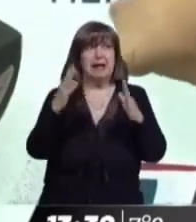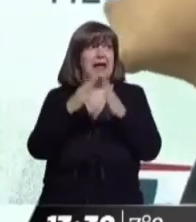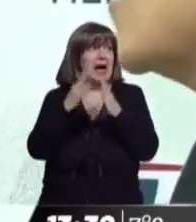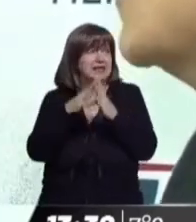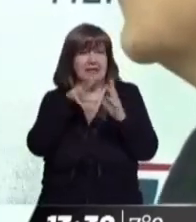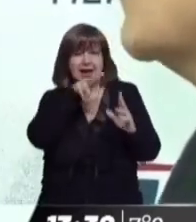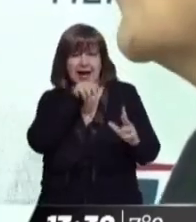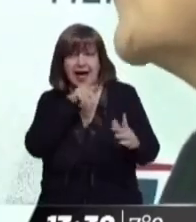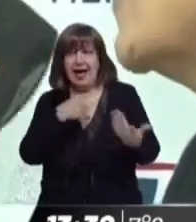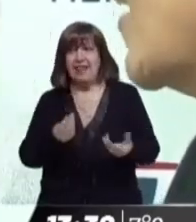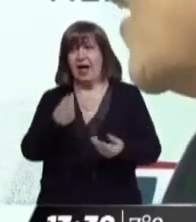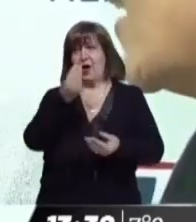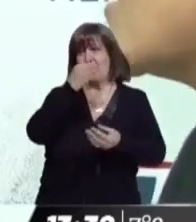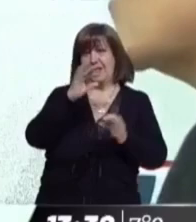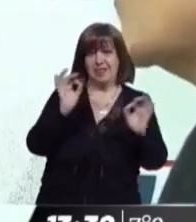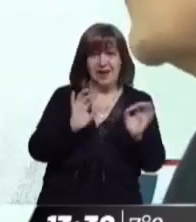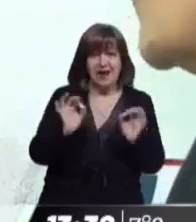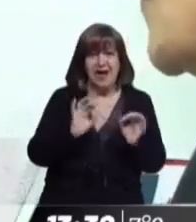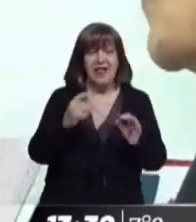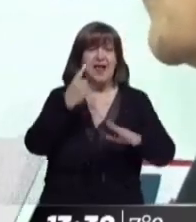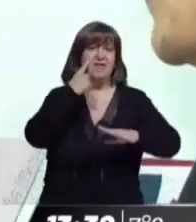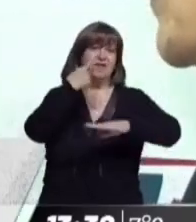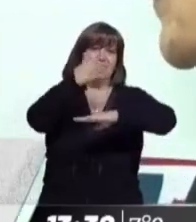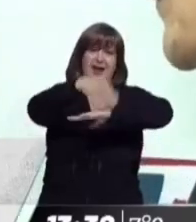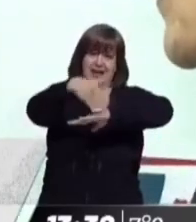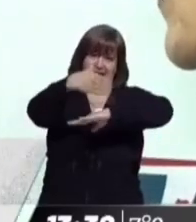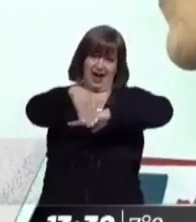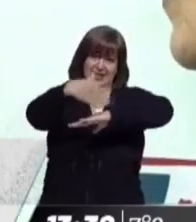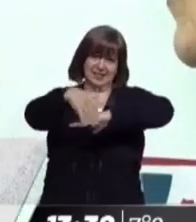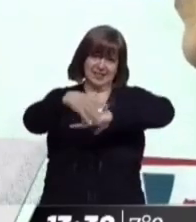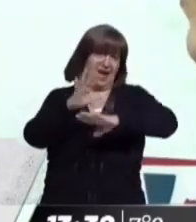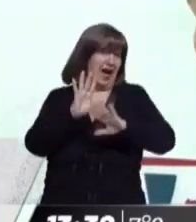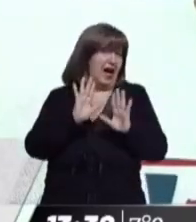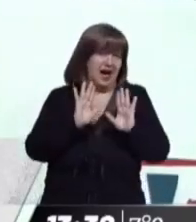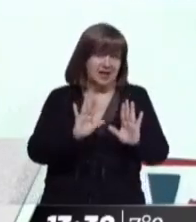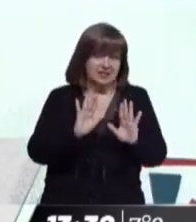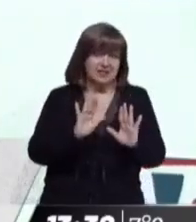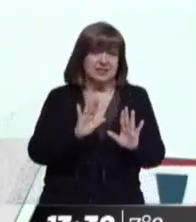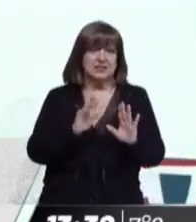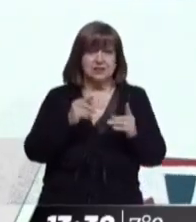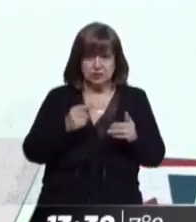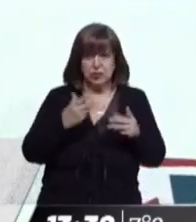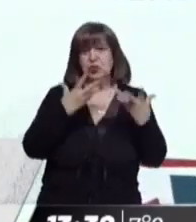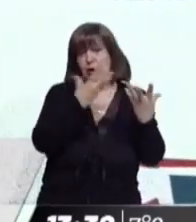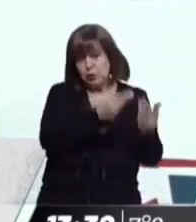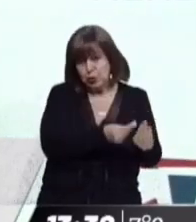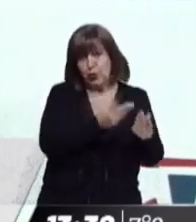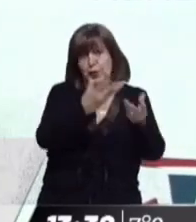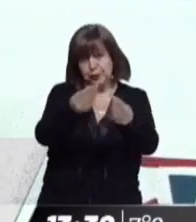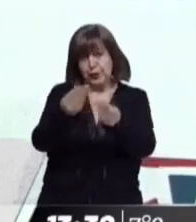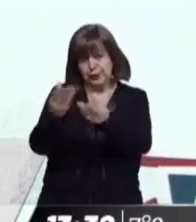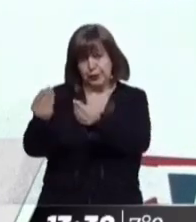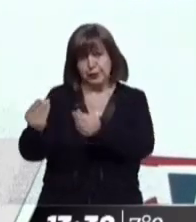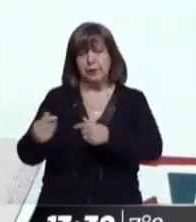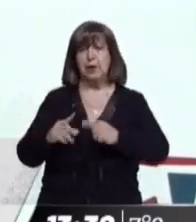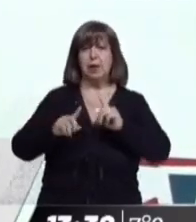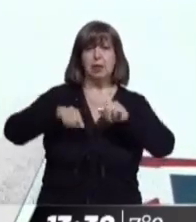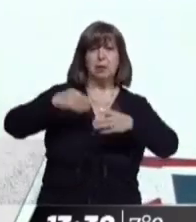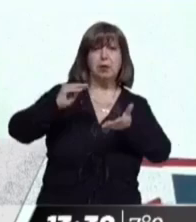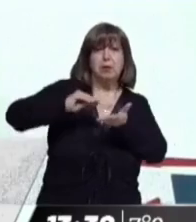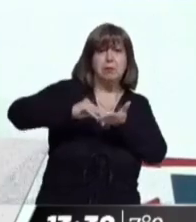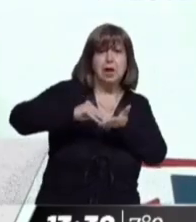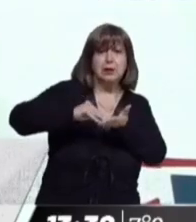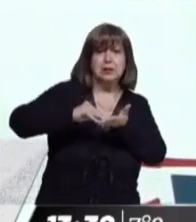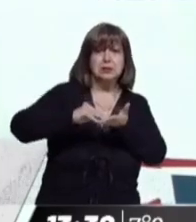no tenían casa en la calle person las personas que no tienen lo mínimo para subsistir después empezamos a ver